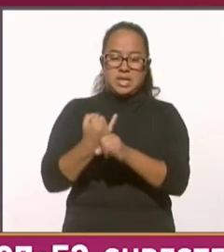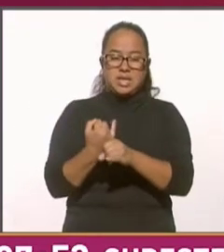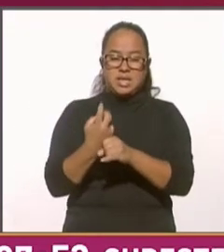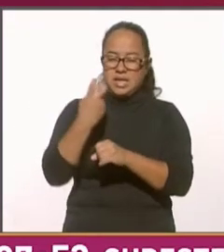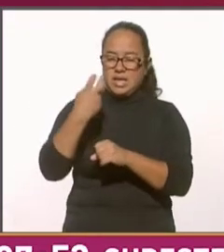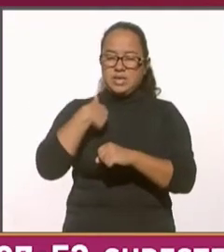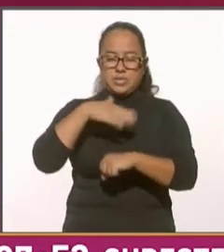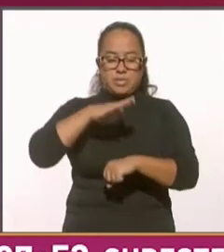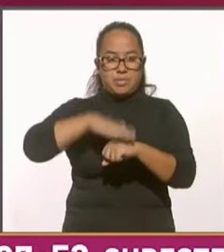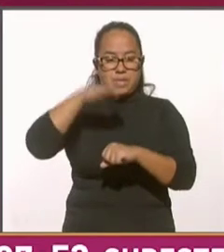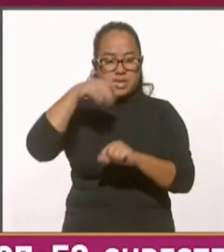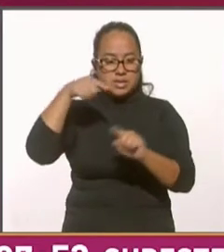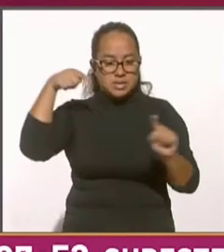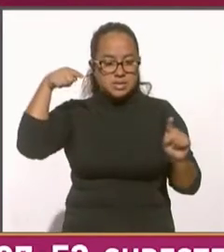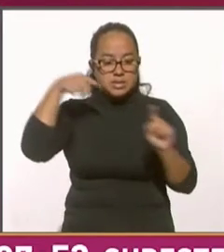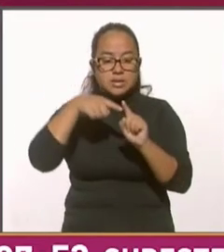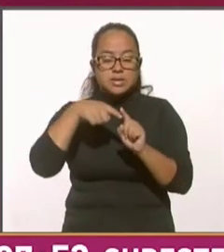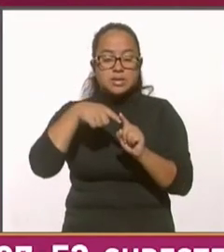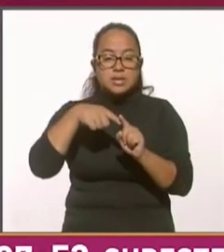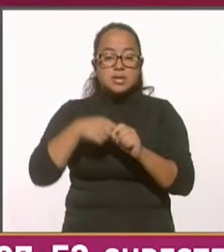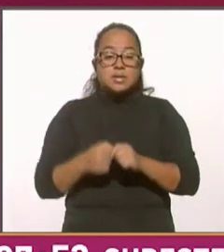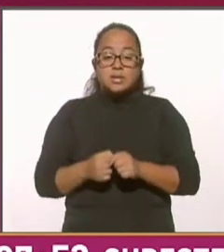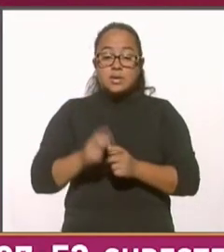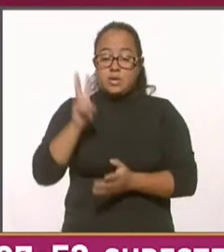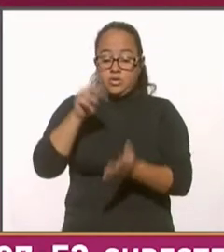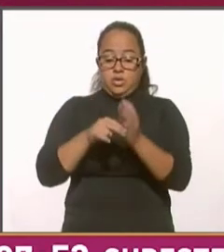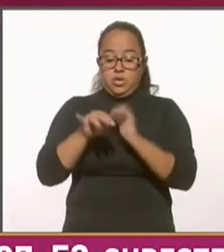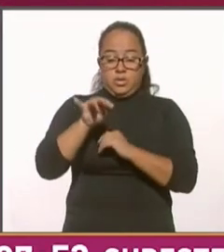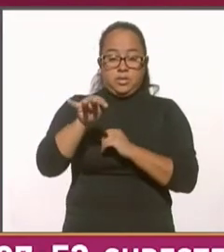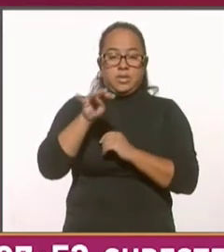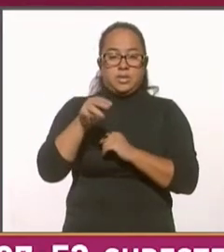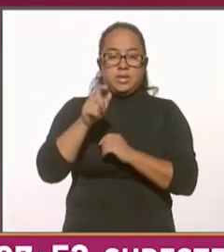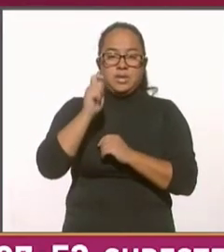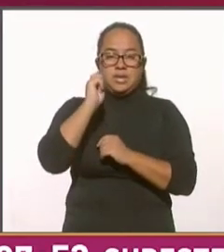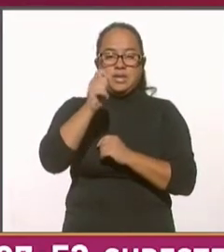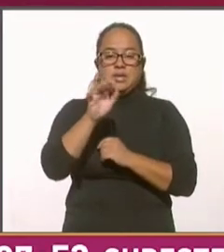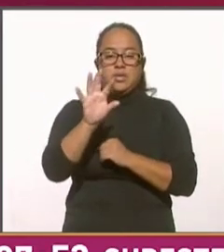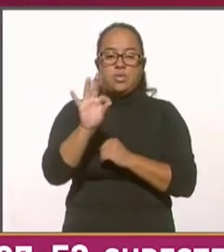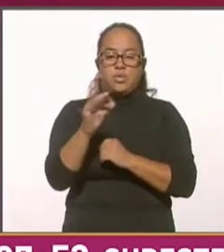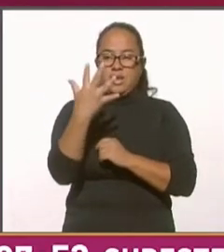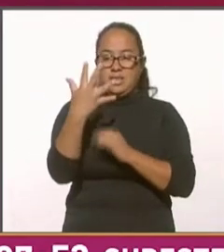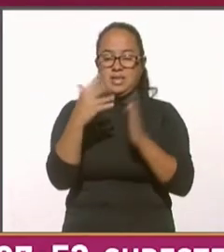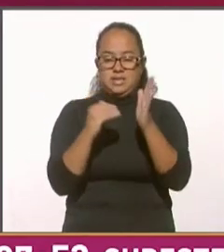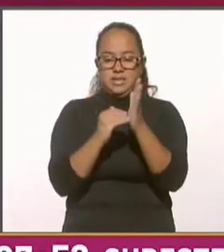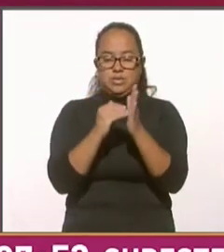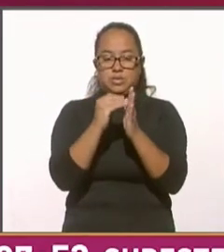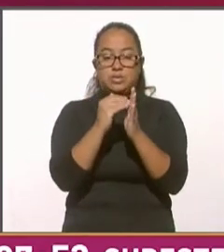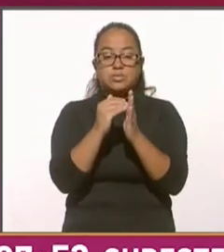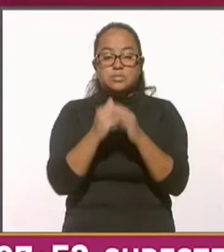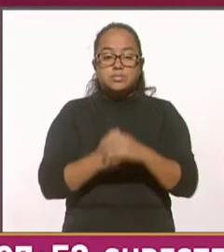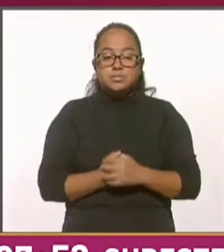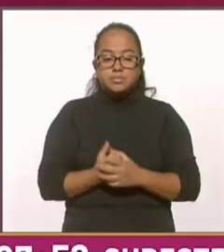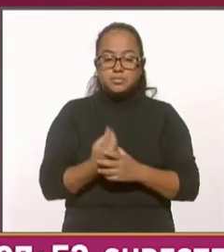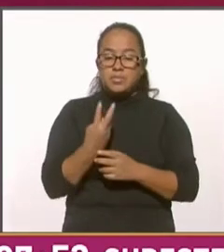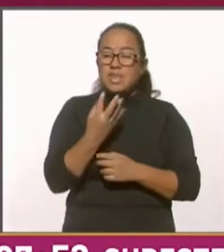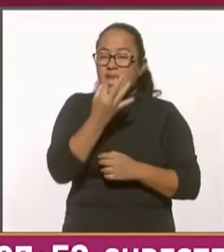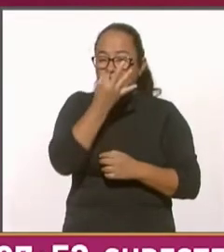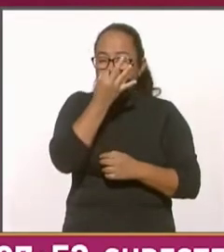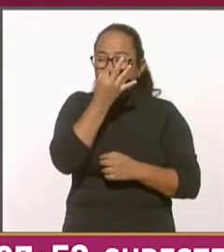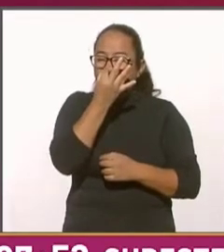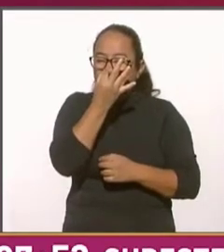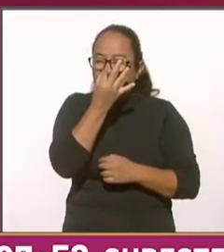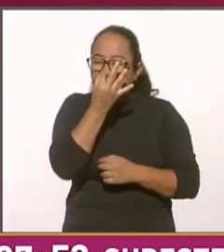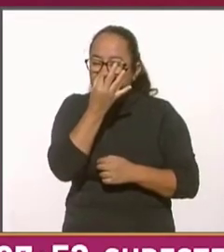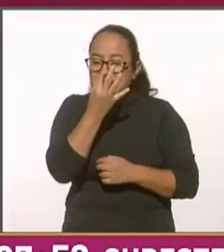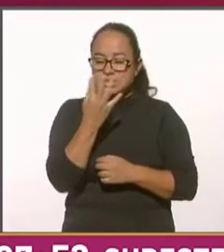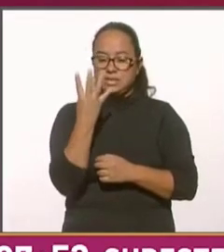a centrar nuevamente, en el 19, que es cuando llegamos a estos 45 millones, eran casi